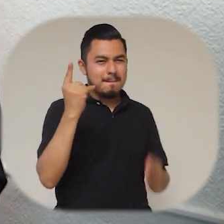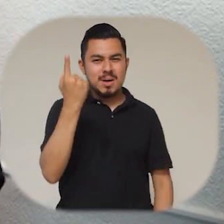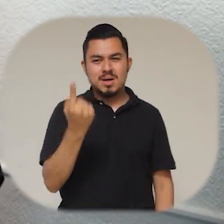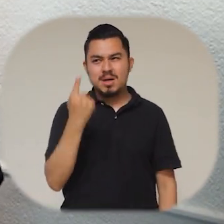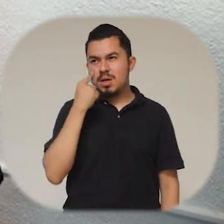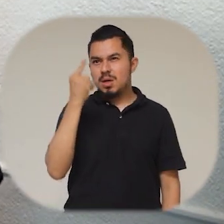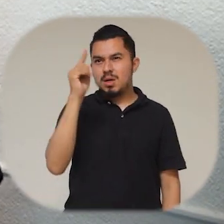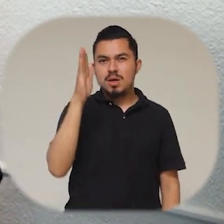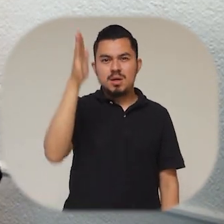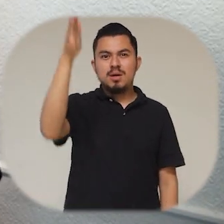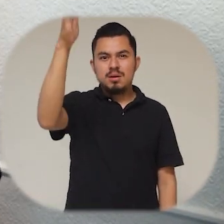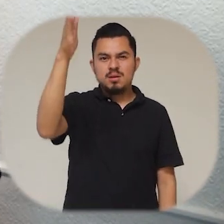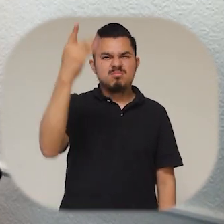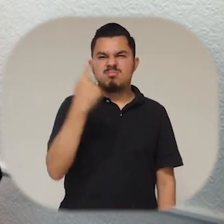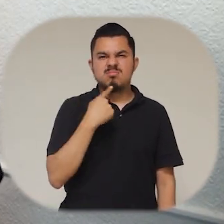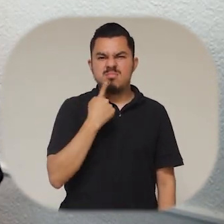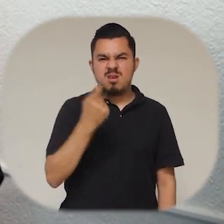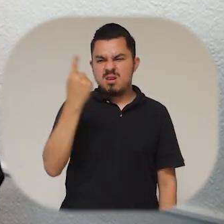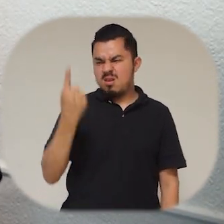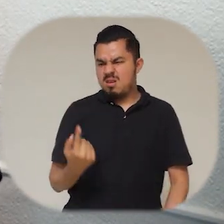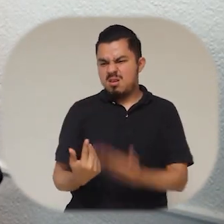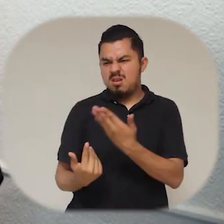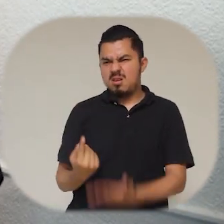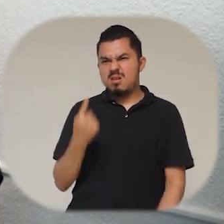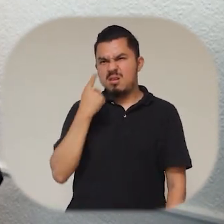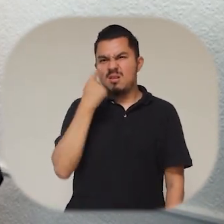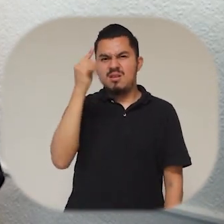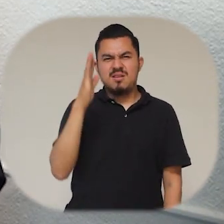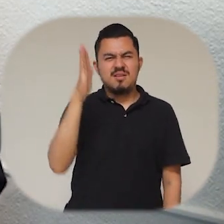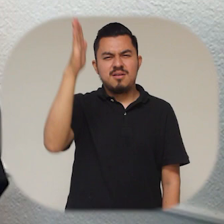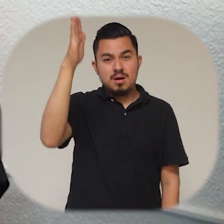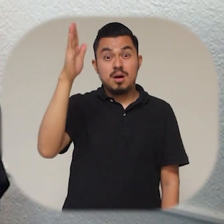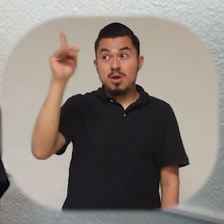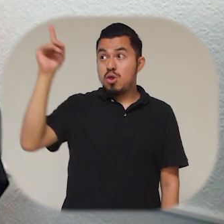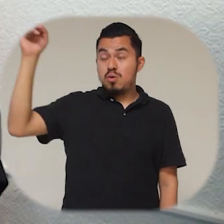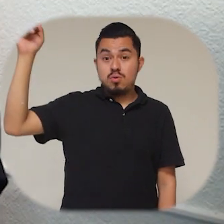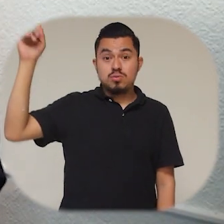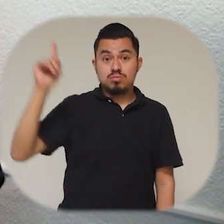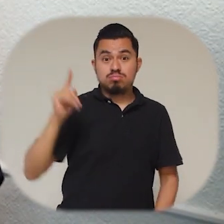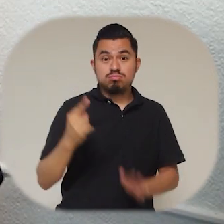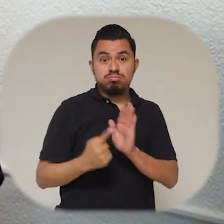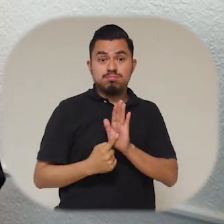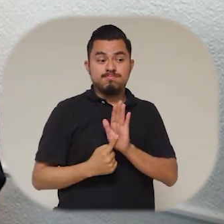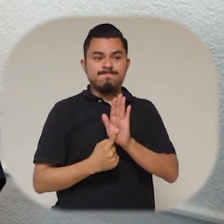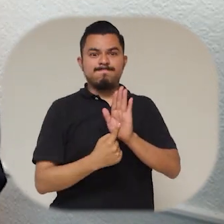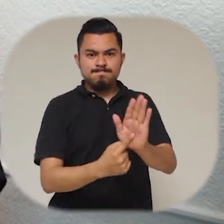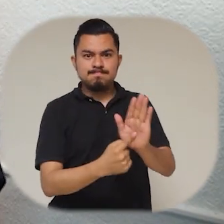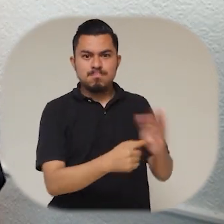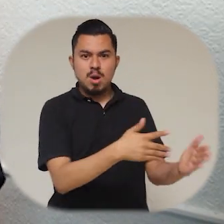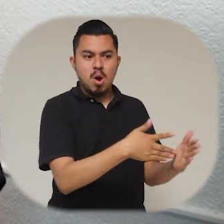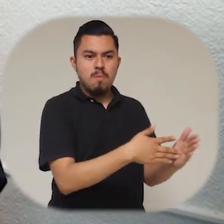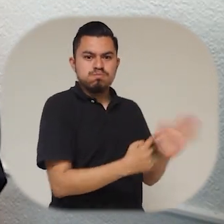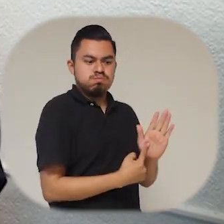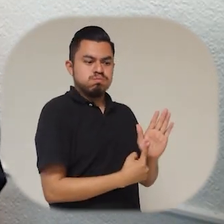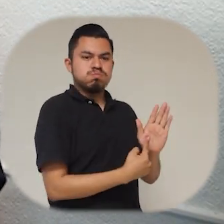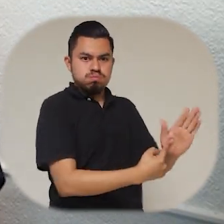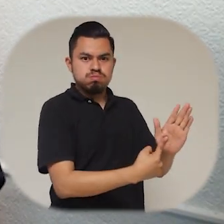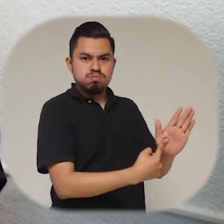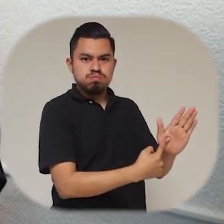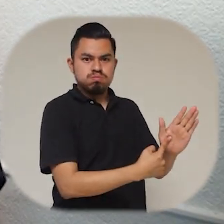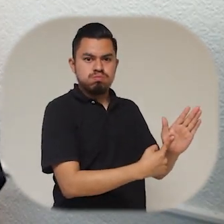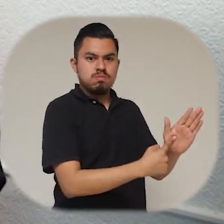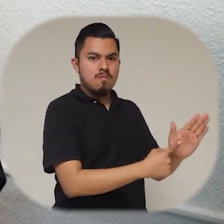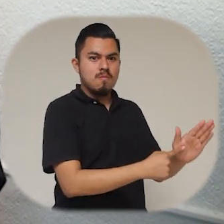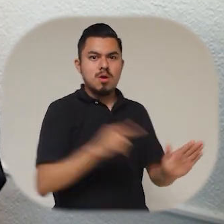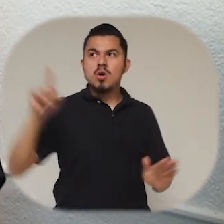Dios, representando a Dios, que le hablaba al pueblo, al hombre. Pero los sacerdotes eran aquellos que eran